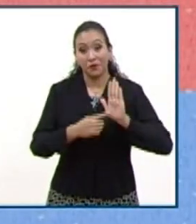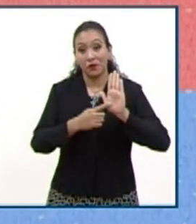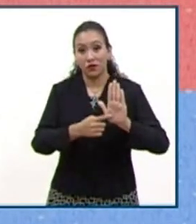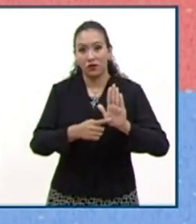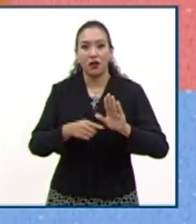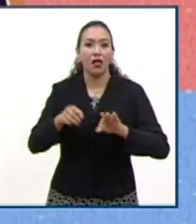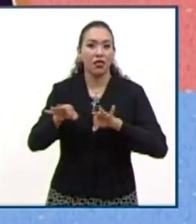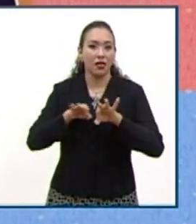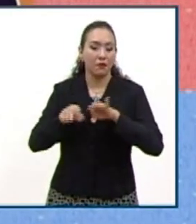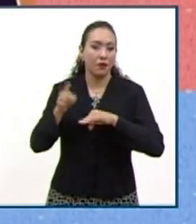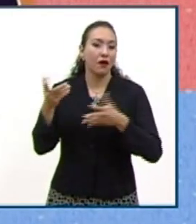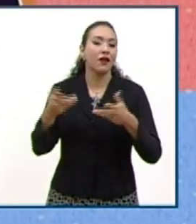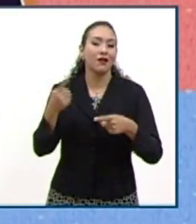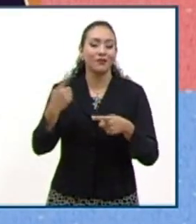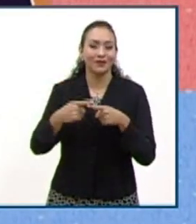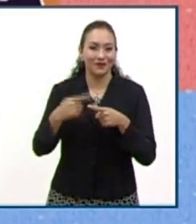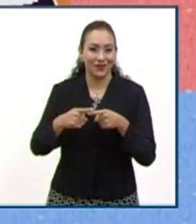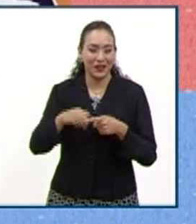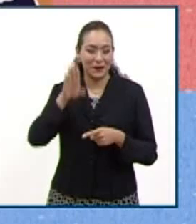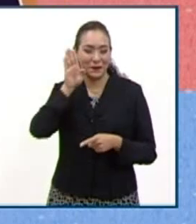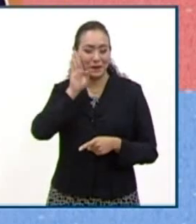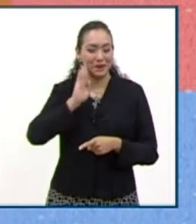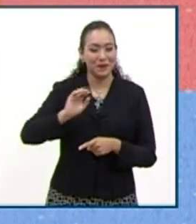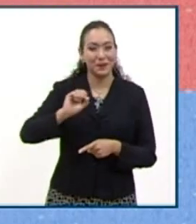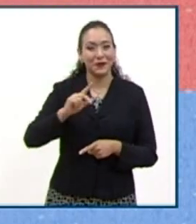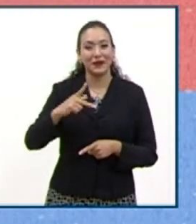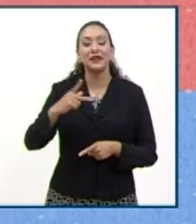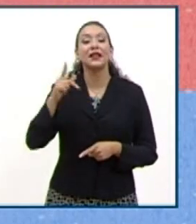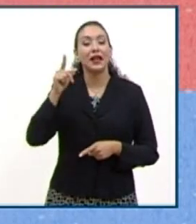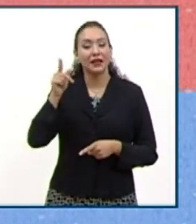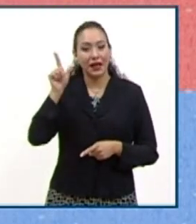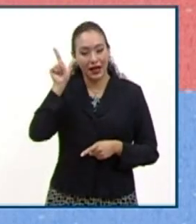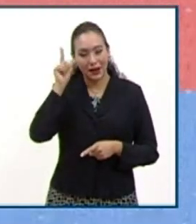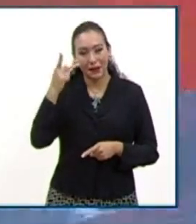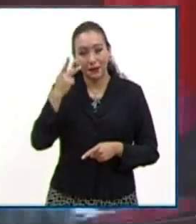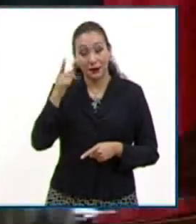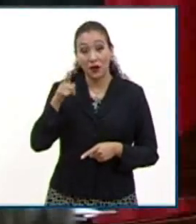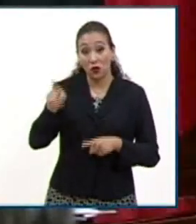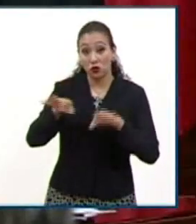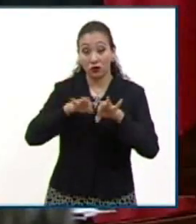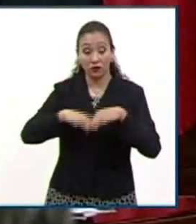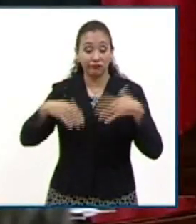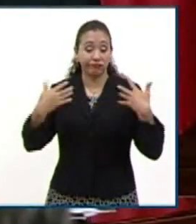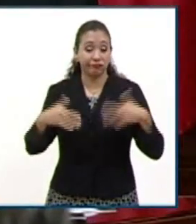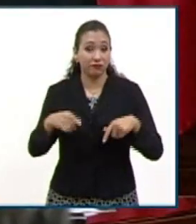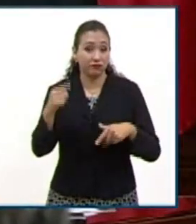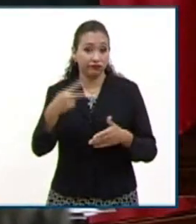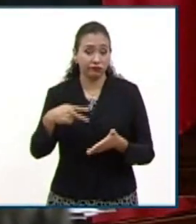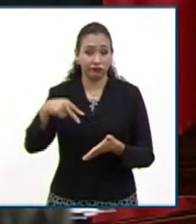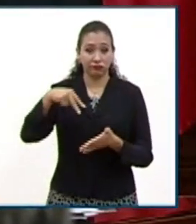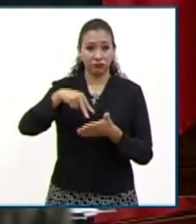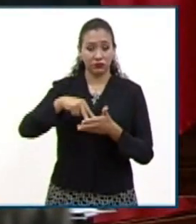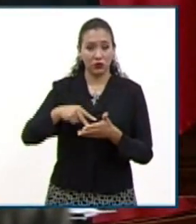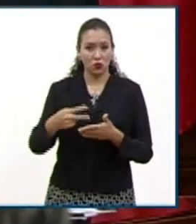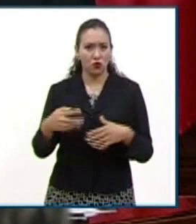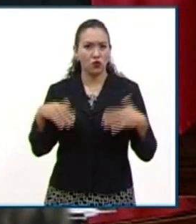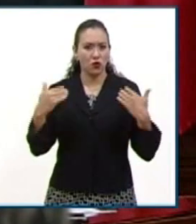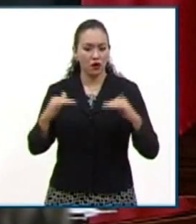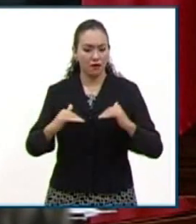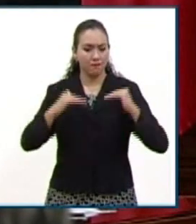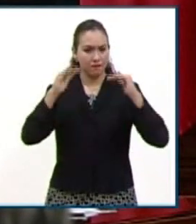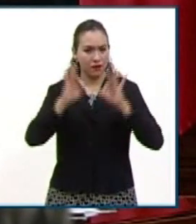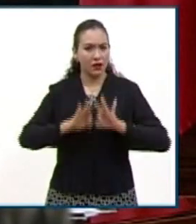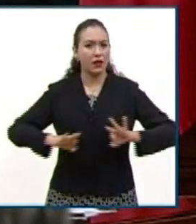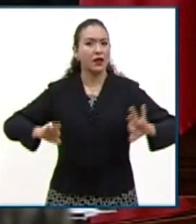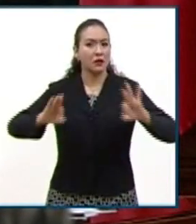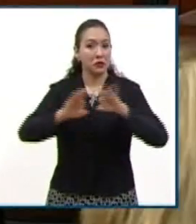de la ministra presidenta Norma Lucía Piña Hernández, la primera mujer juzgadora al frente del máximo tribunal del país y del Consejo de